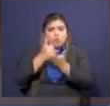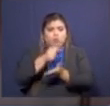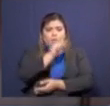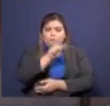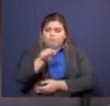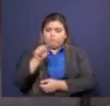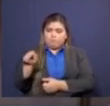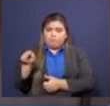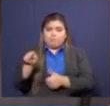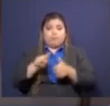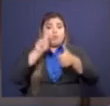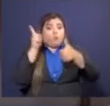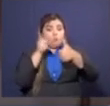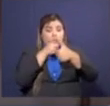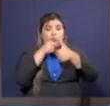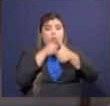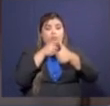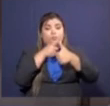Uno,